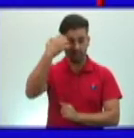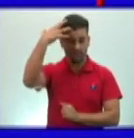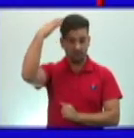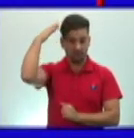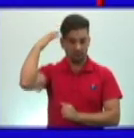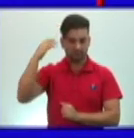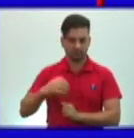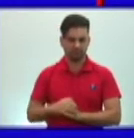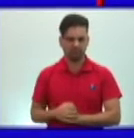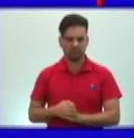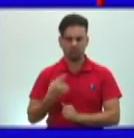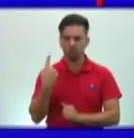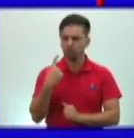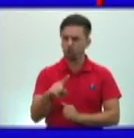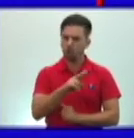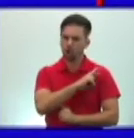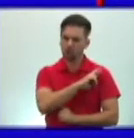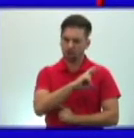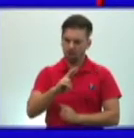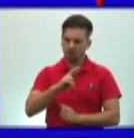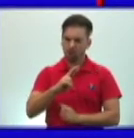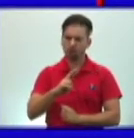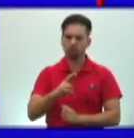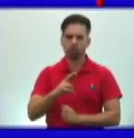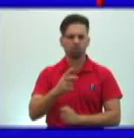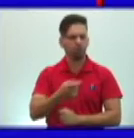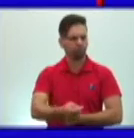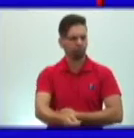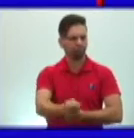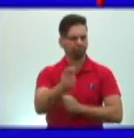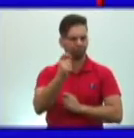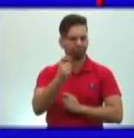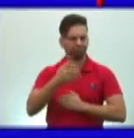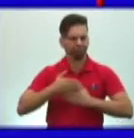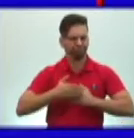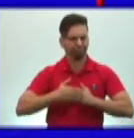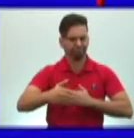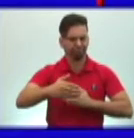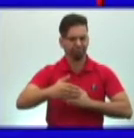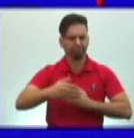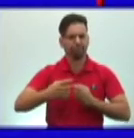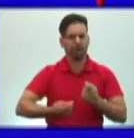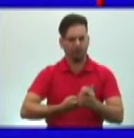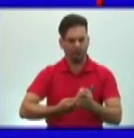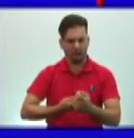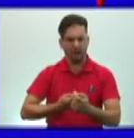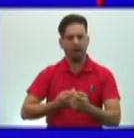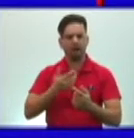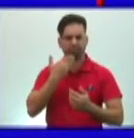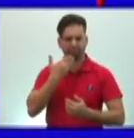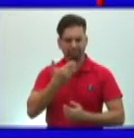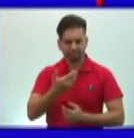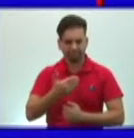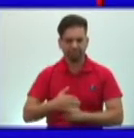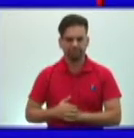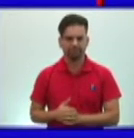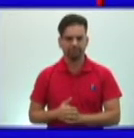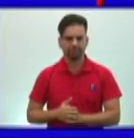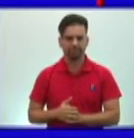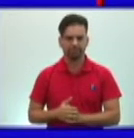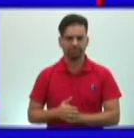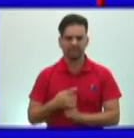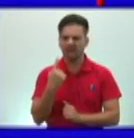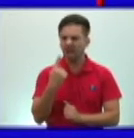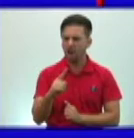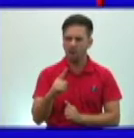ha enfrentado con indiscutibles progresos. Es decir, la revolución en el poder es el único proceso,